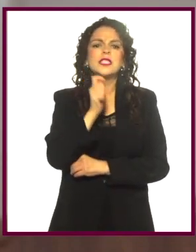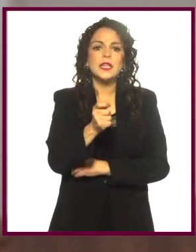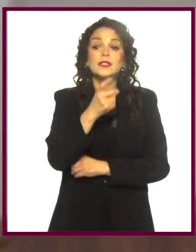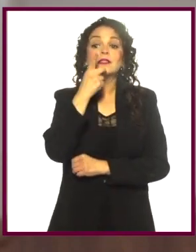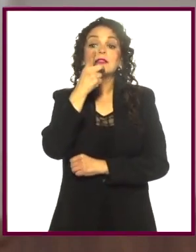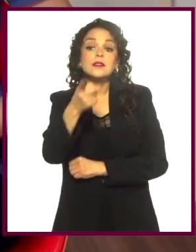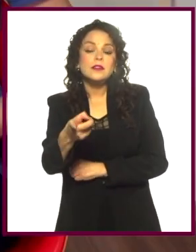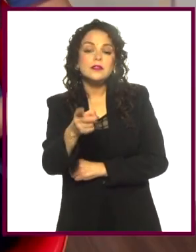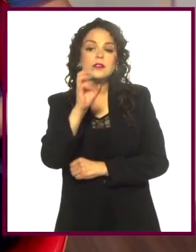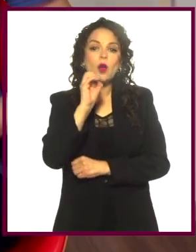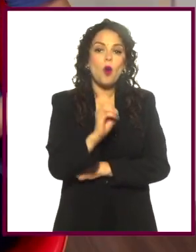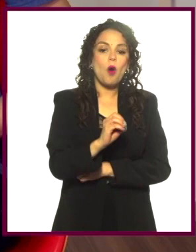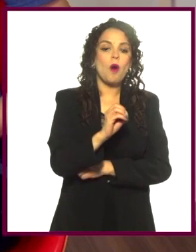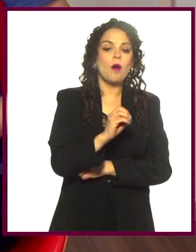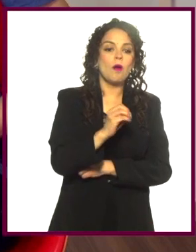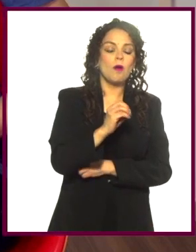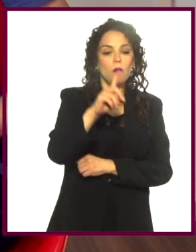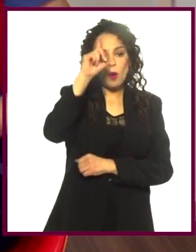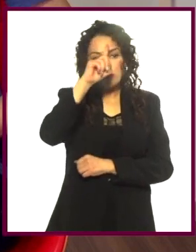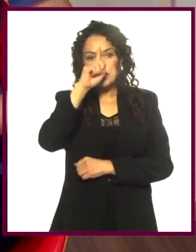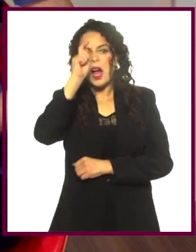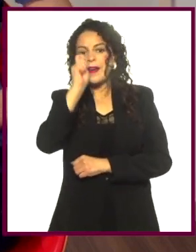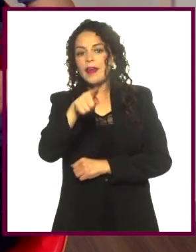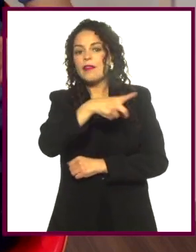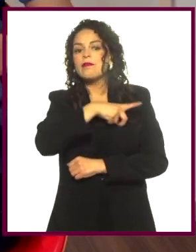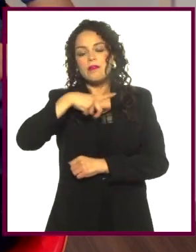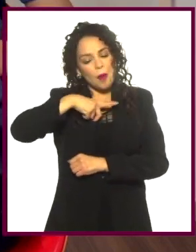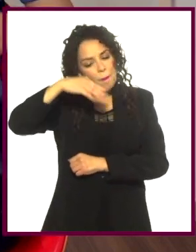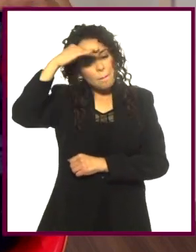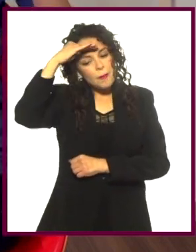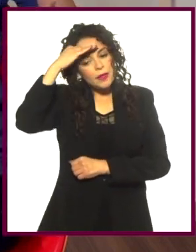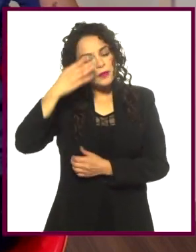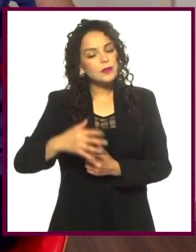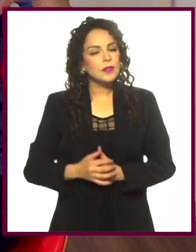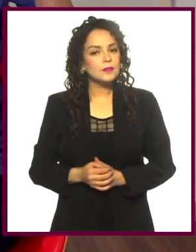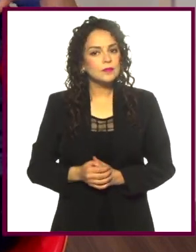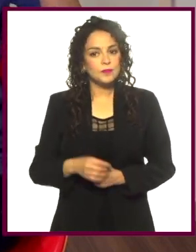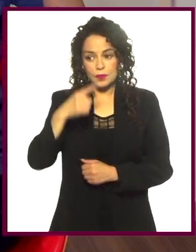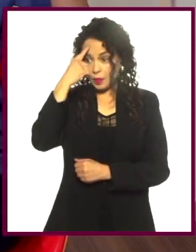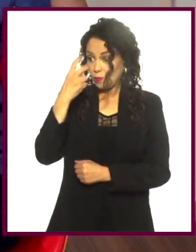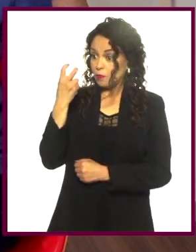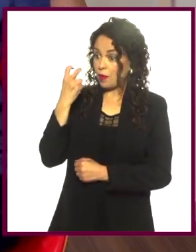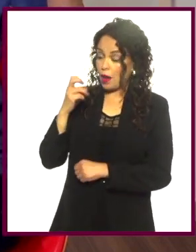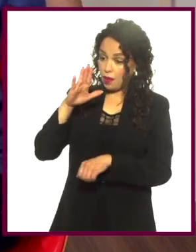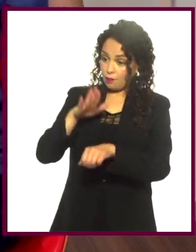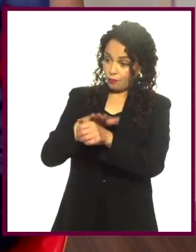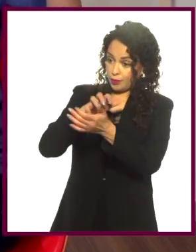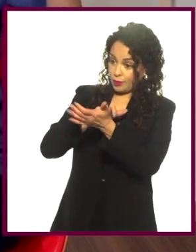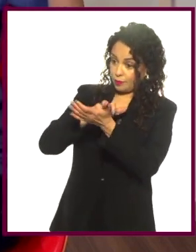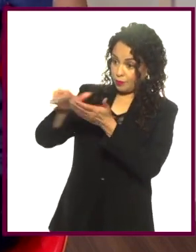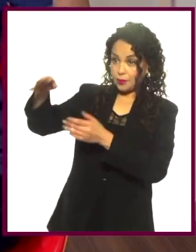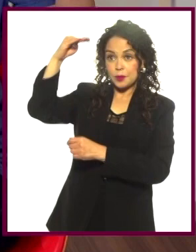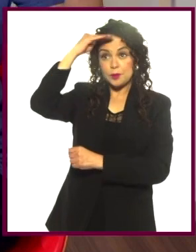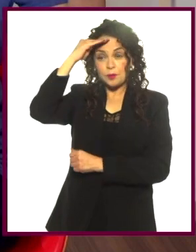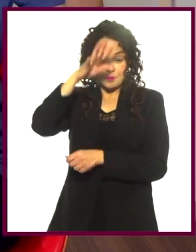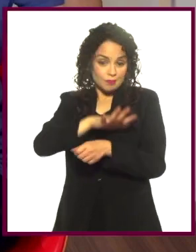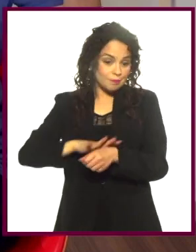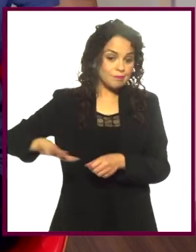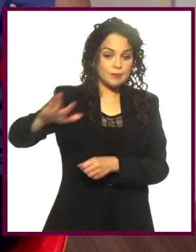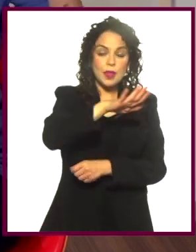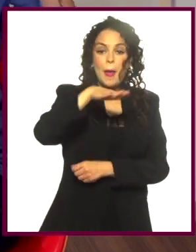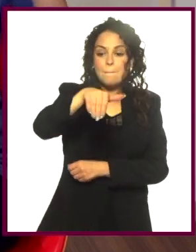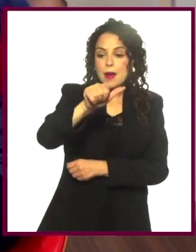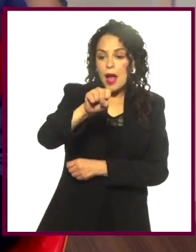o dictan qué pensar. Para lograr que el entendimiento sea máximo entre la audiencia, es decir, la